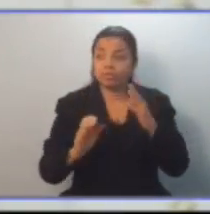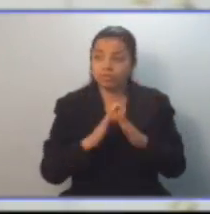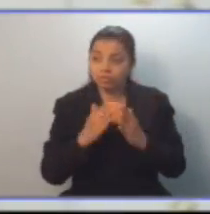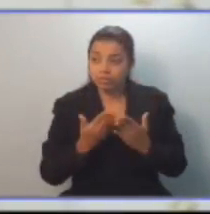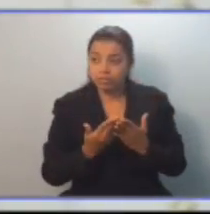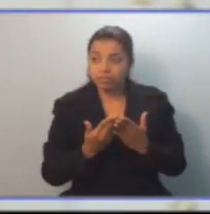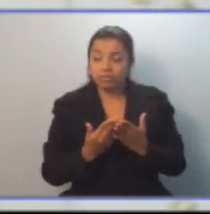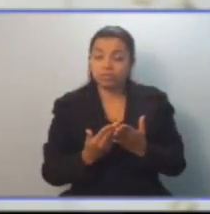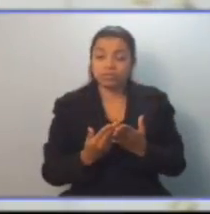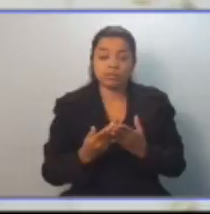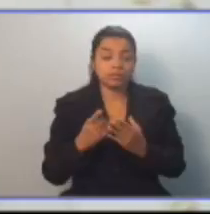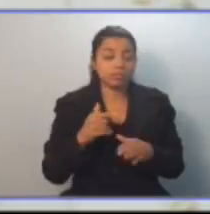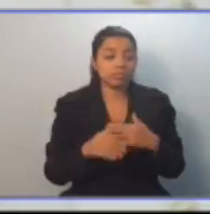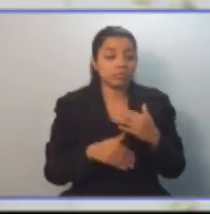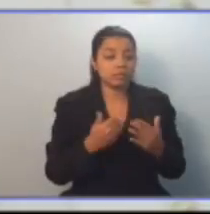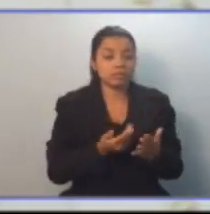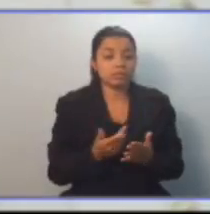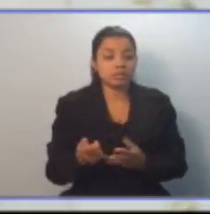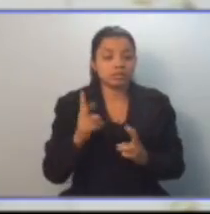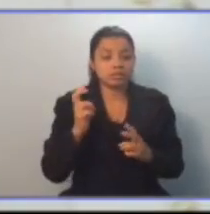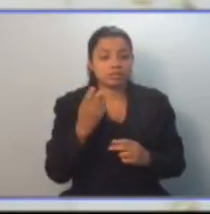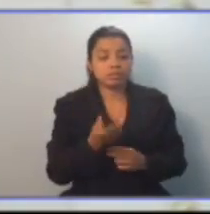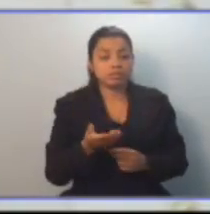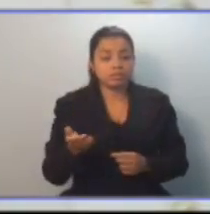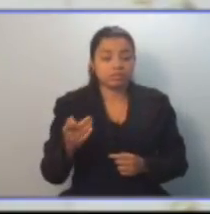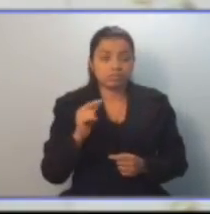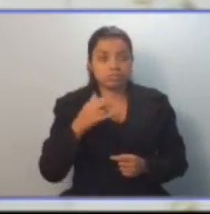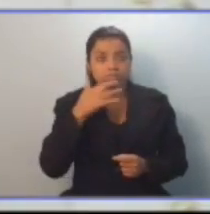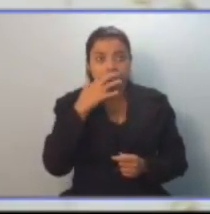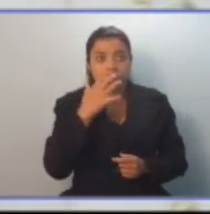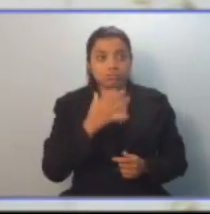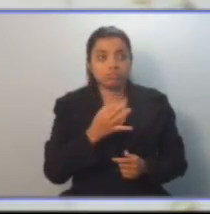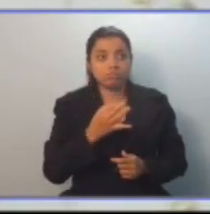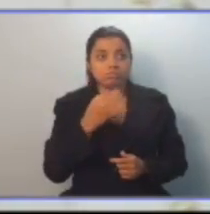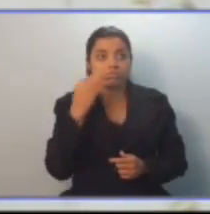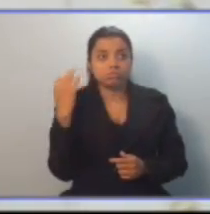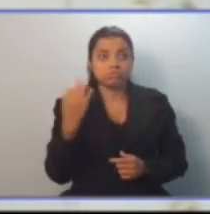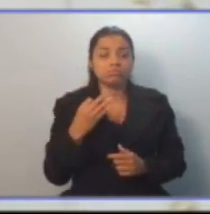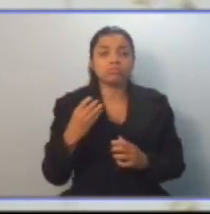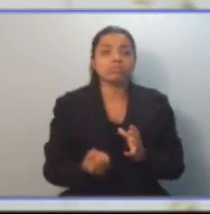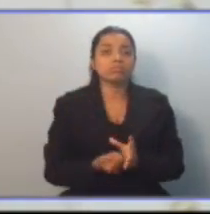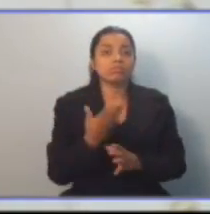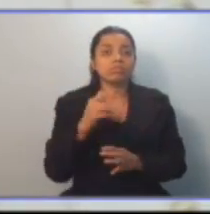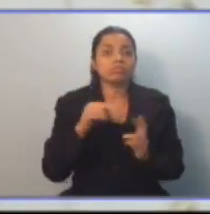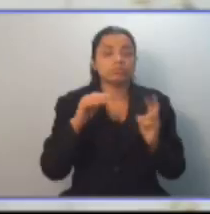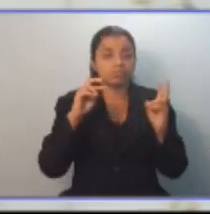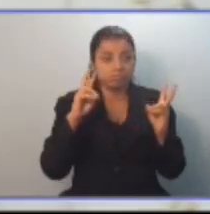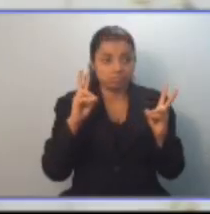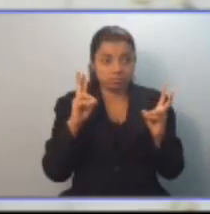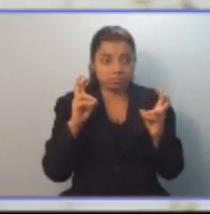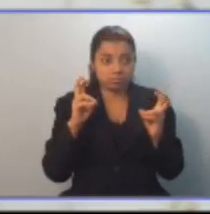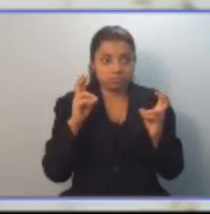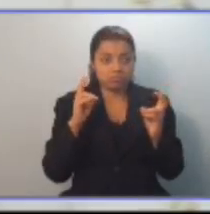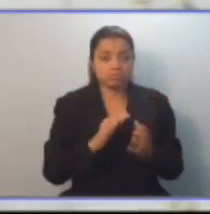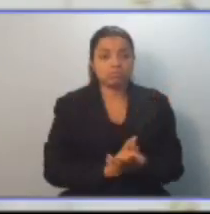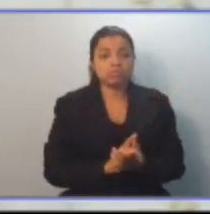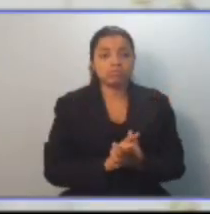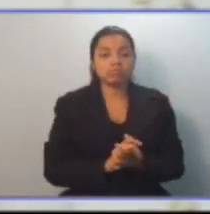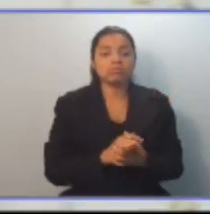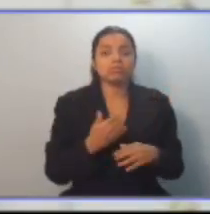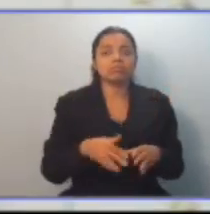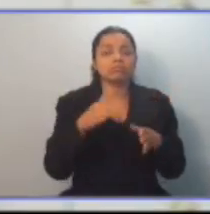a actuaciones orales. Es decir, hay un montón de cosas que definitivamente deben de actualizarse. El tema de la intervención de terceros, a veces hay